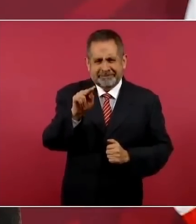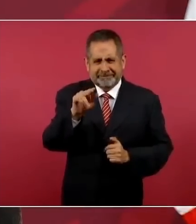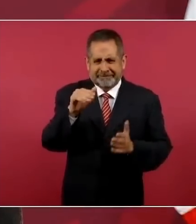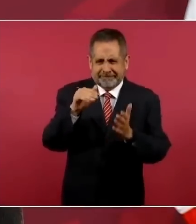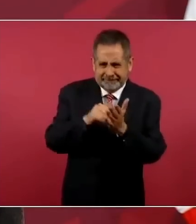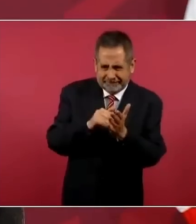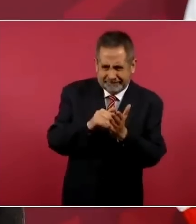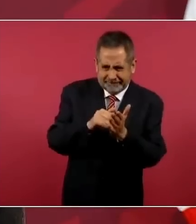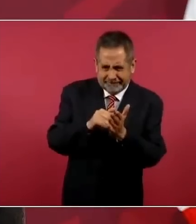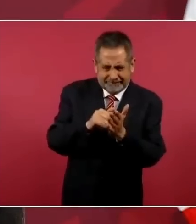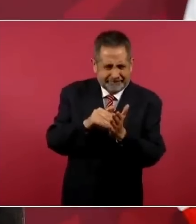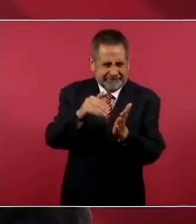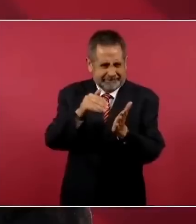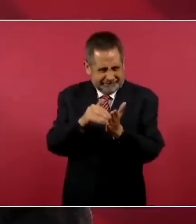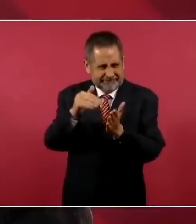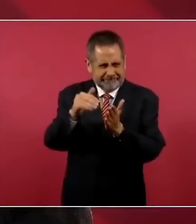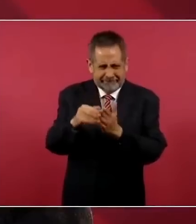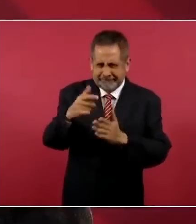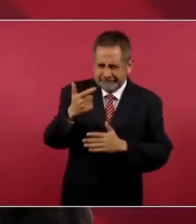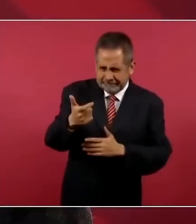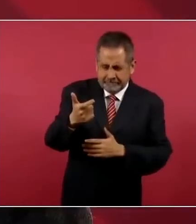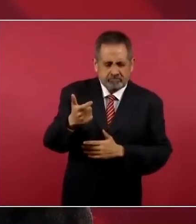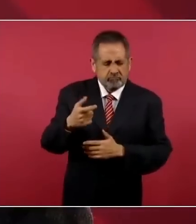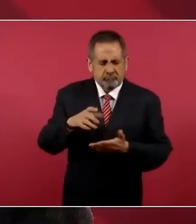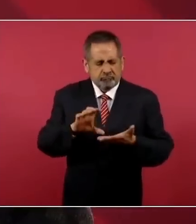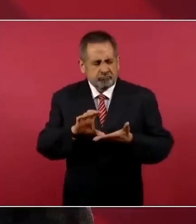180,000 millones de pesos.